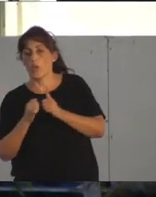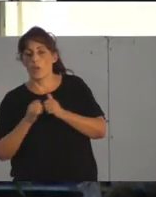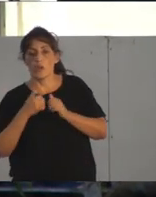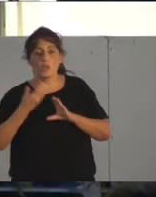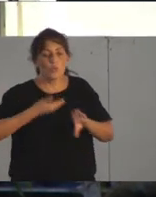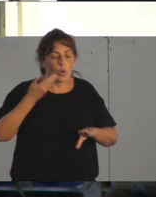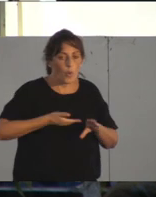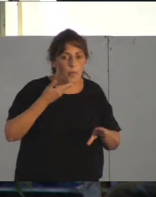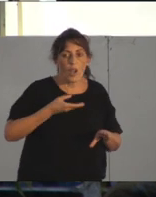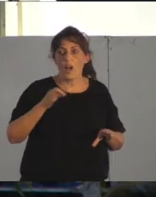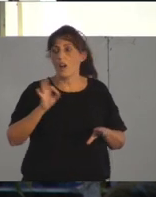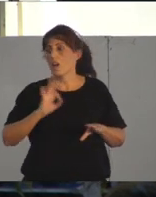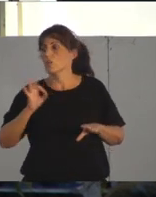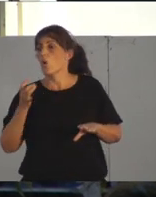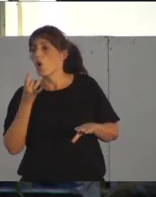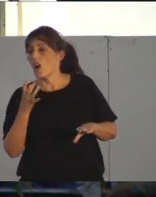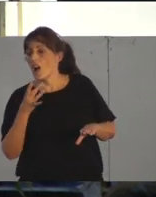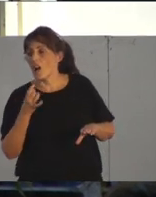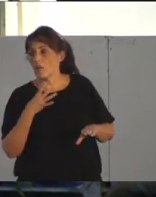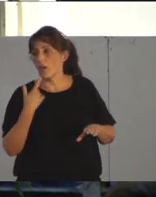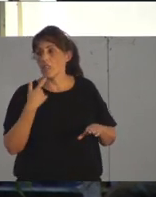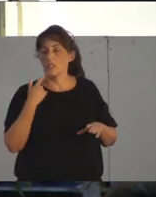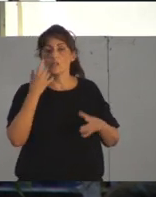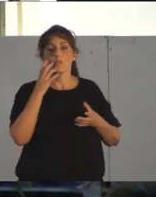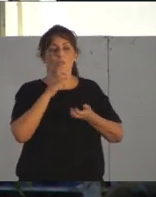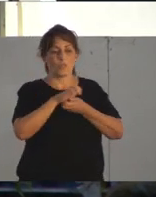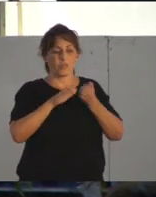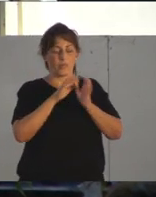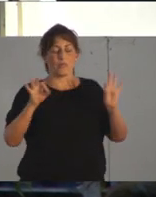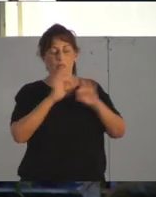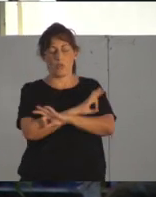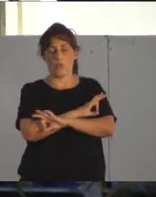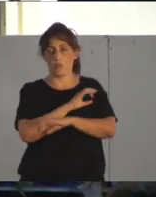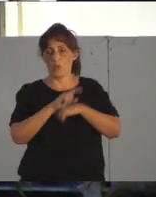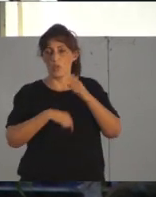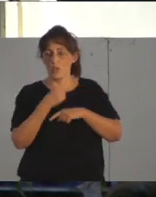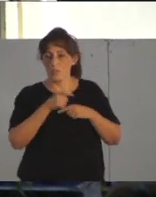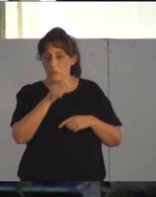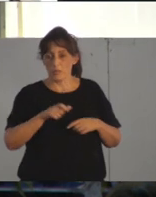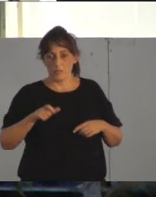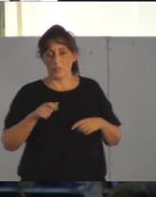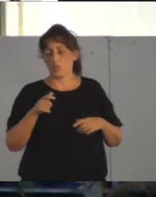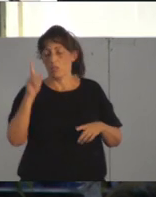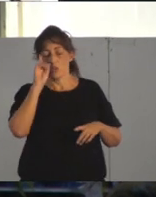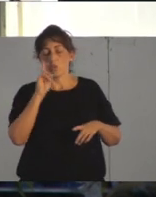sopa o el garbanzo, porque eso en la boca produce una confusión que las personas con afectación a estos niveles